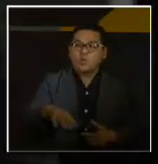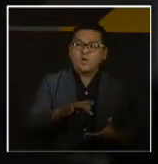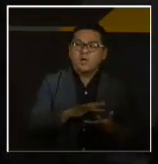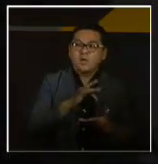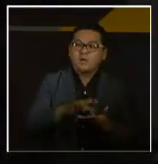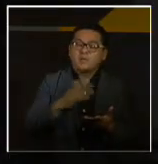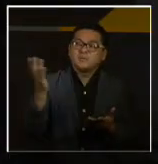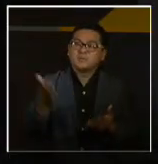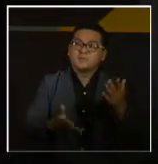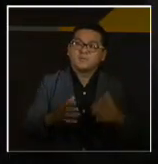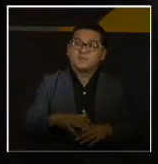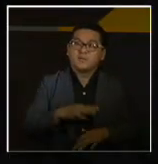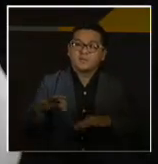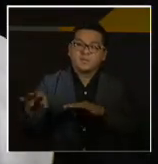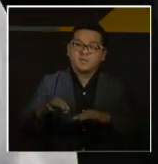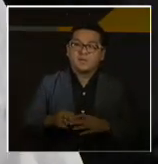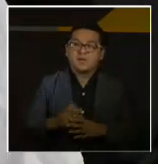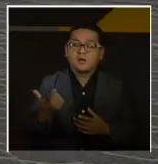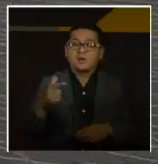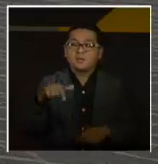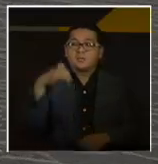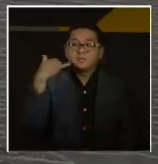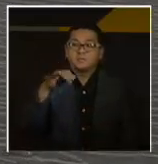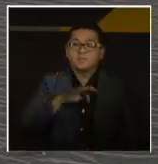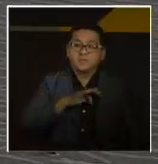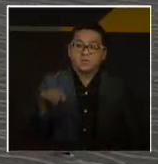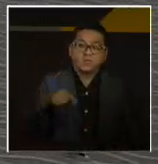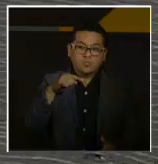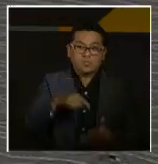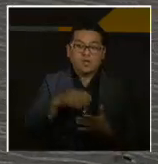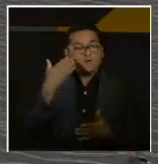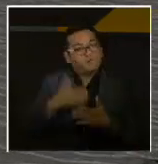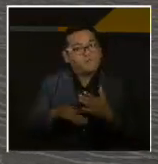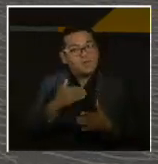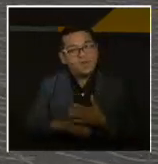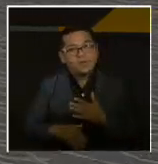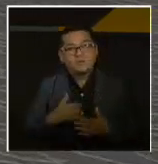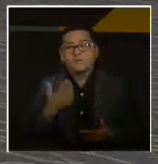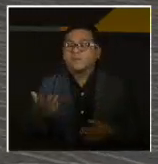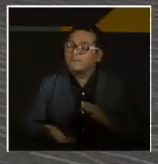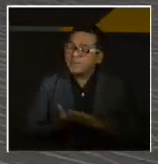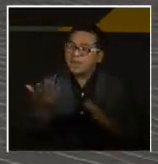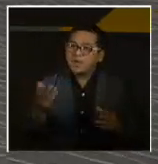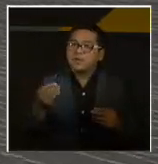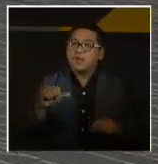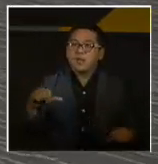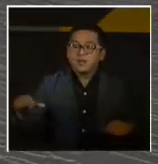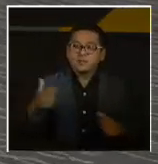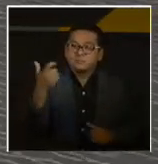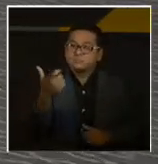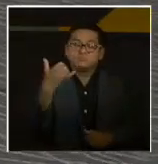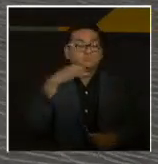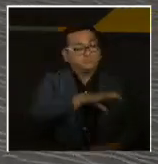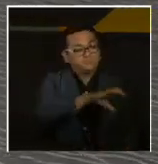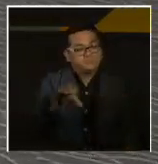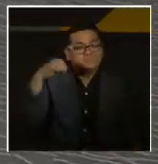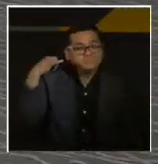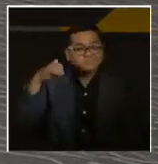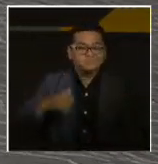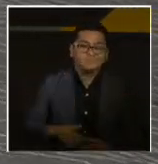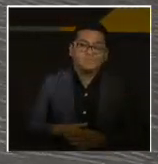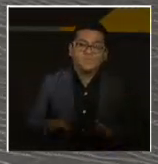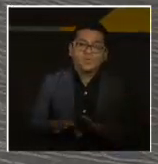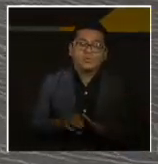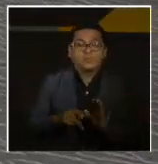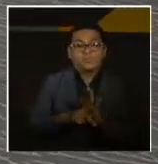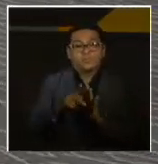también para que lleven empleo al interior del estado en las zonas donde hace falta y vamos a reactivar la economía del campo yucateco